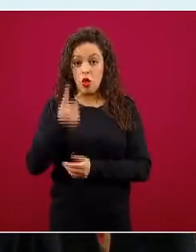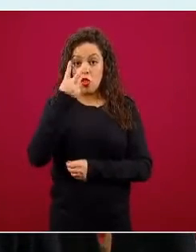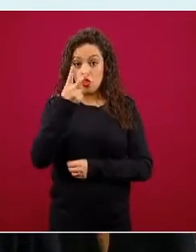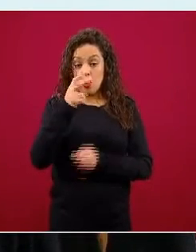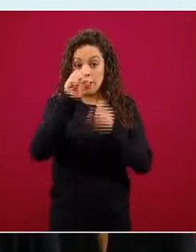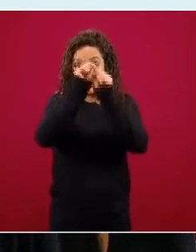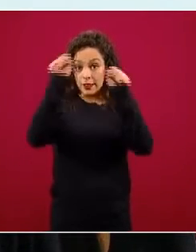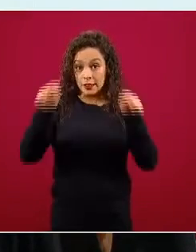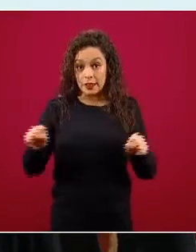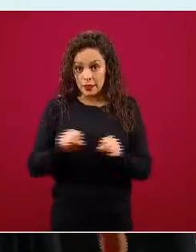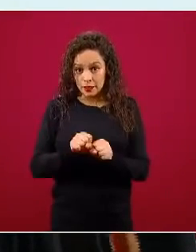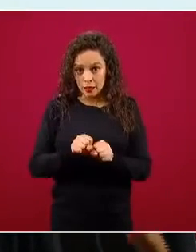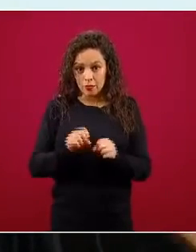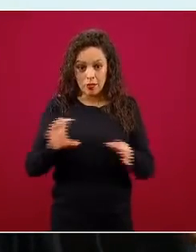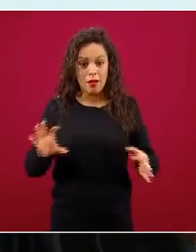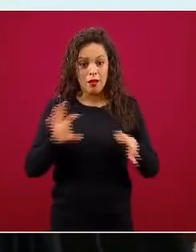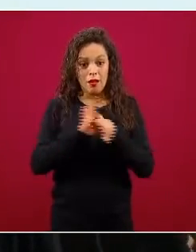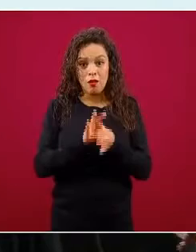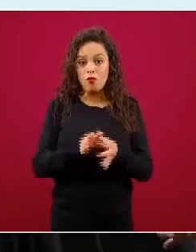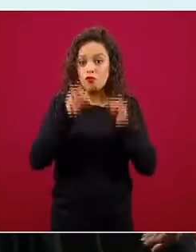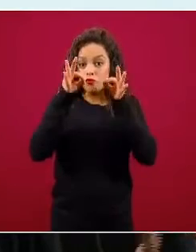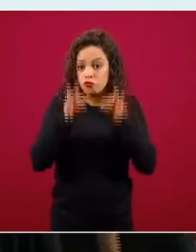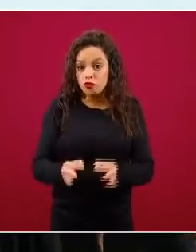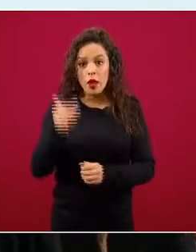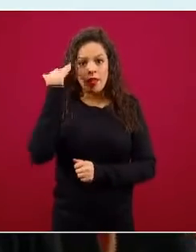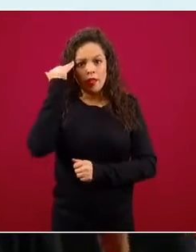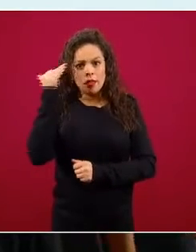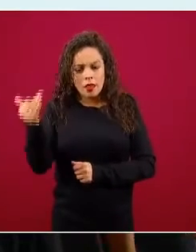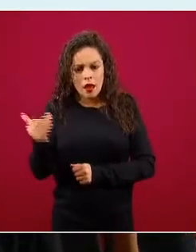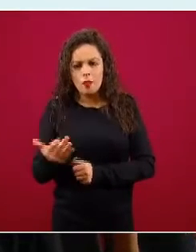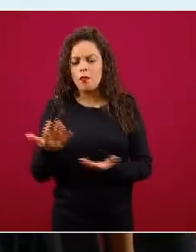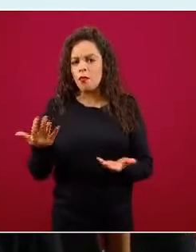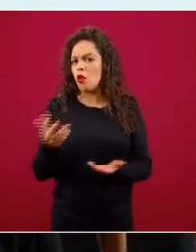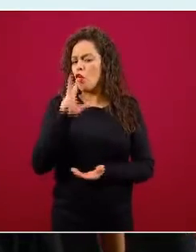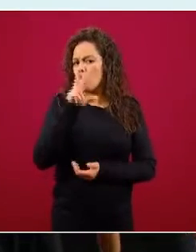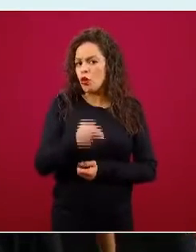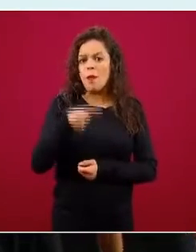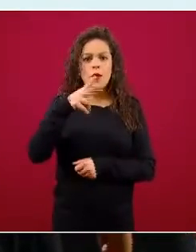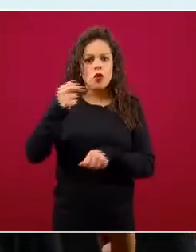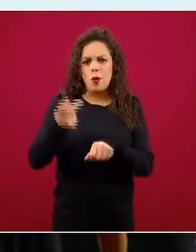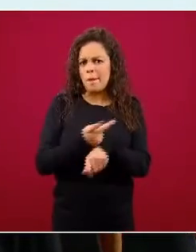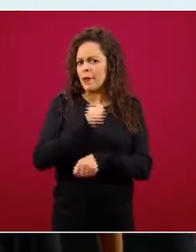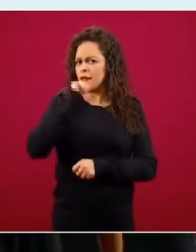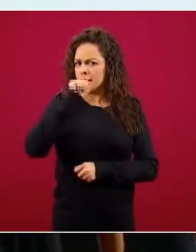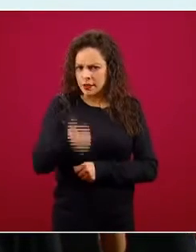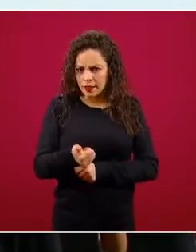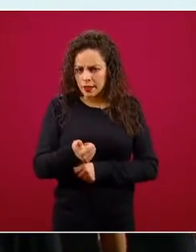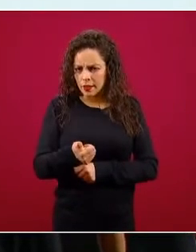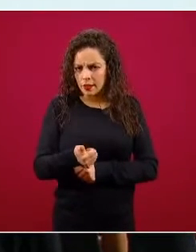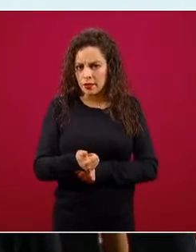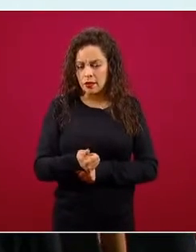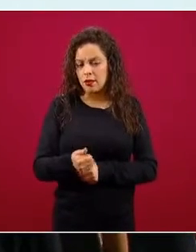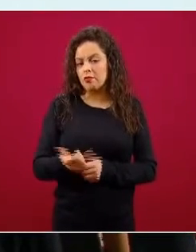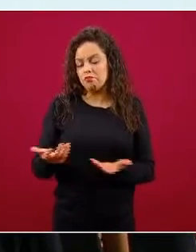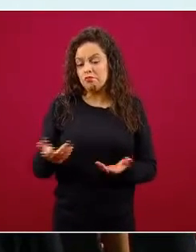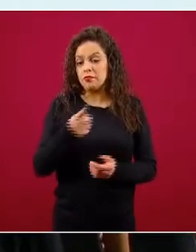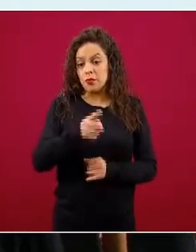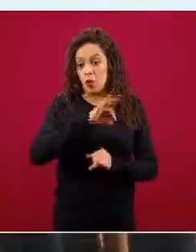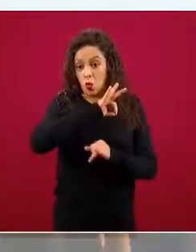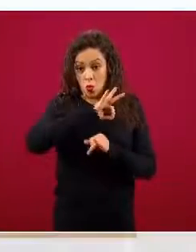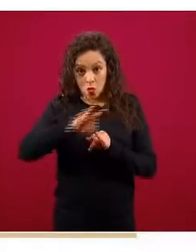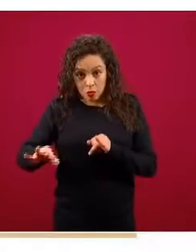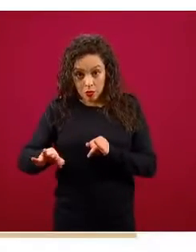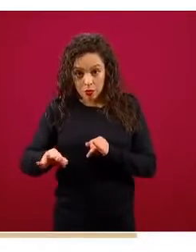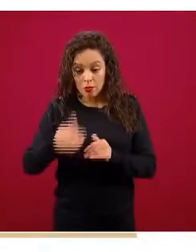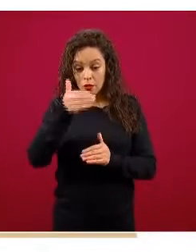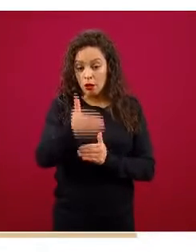necesariamente coinciden en tiempo y no tienen por qué coincidir, y no pasa absolutamente nada, porque al final, por los ciclos de